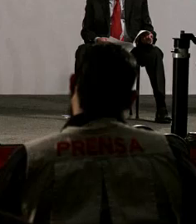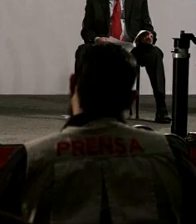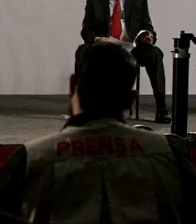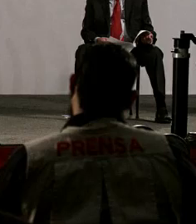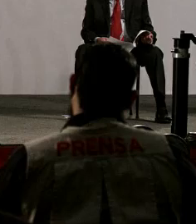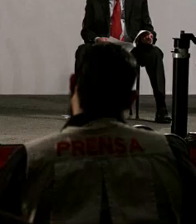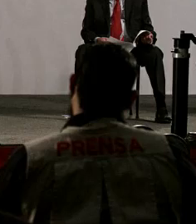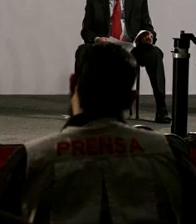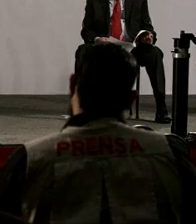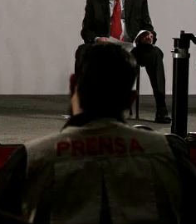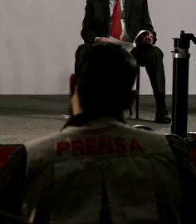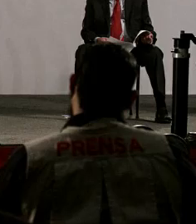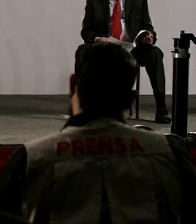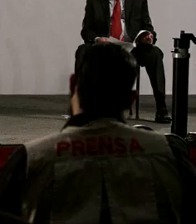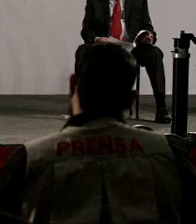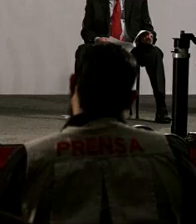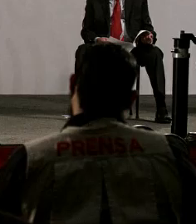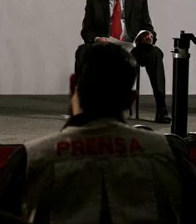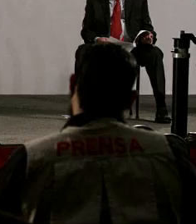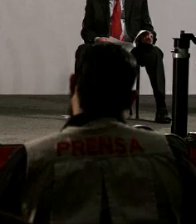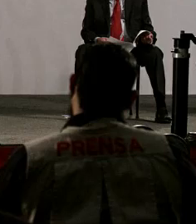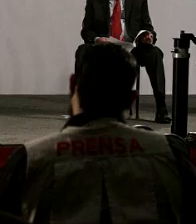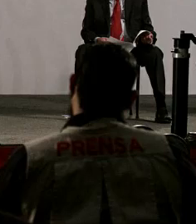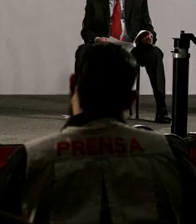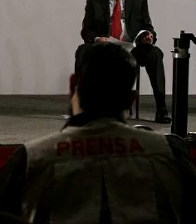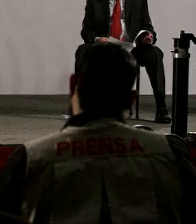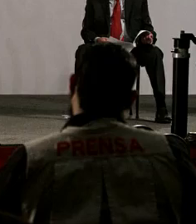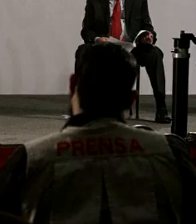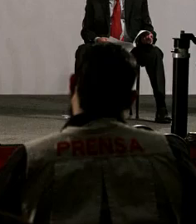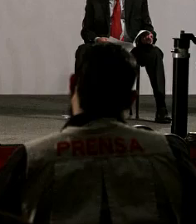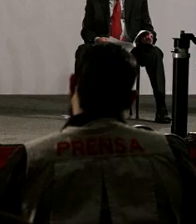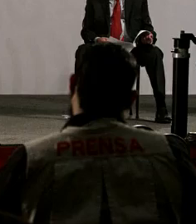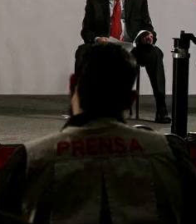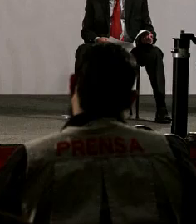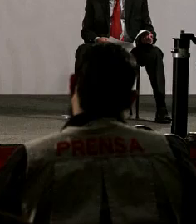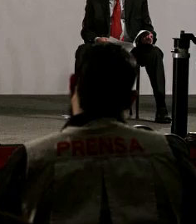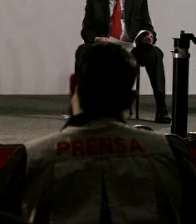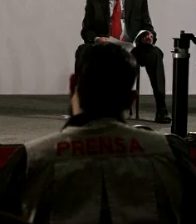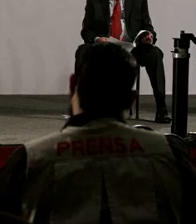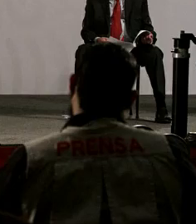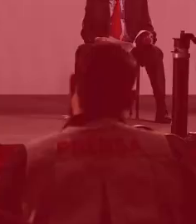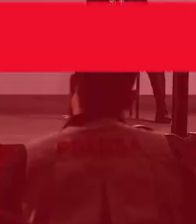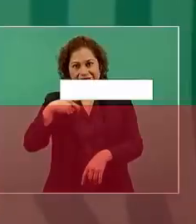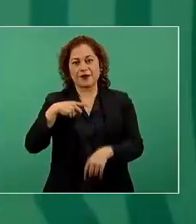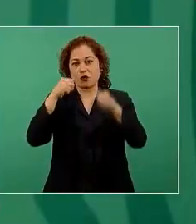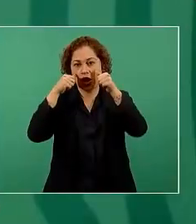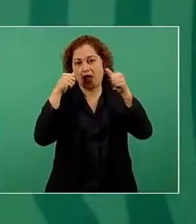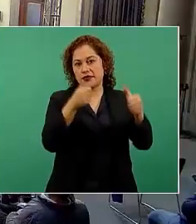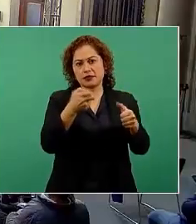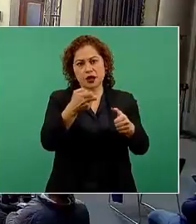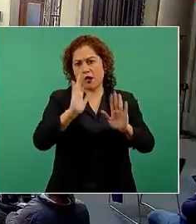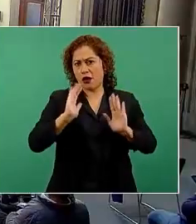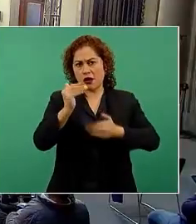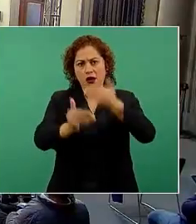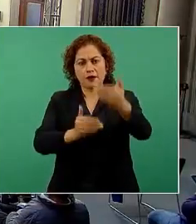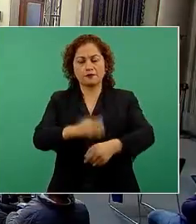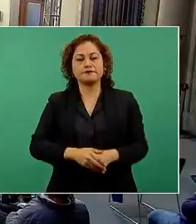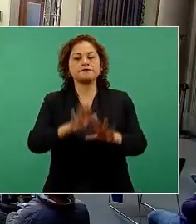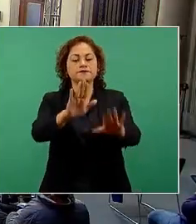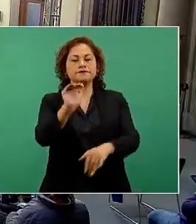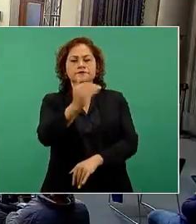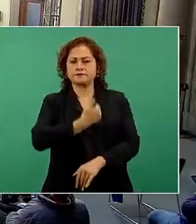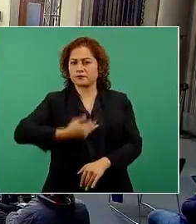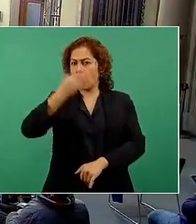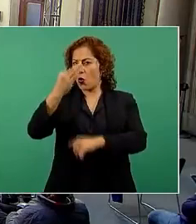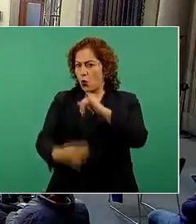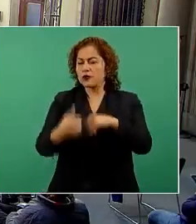Concluyó el mandatario. Informó Mr. Politicón. Nos vemos el próximo video. Finalmente, señor presidente, quisiera saber su